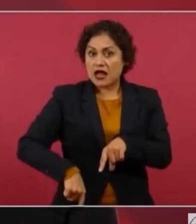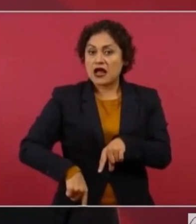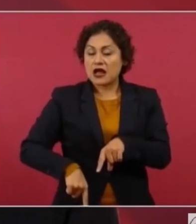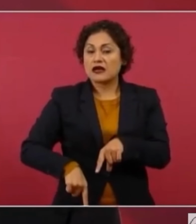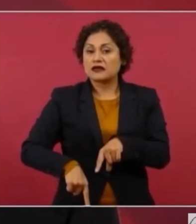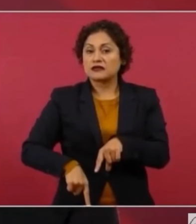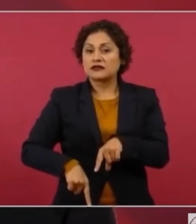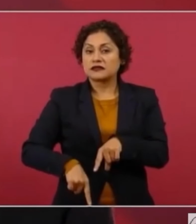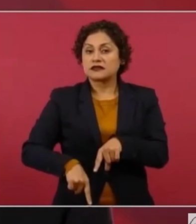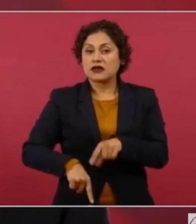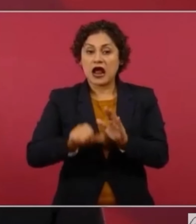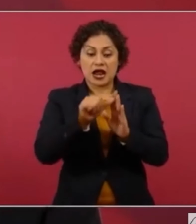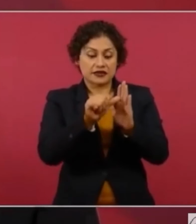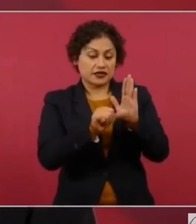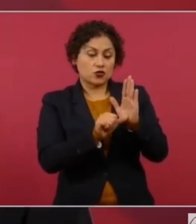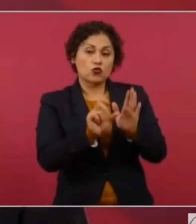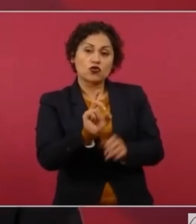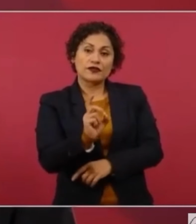lo del 33,